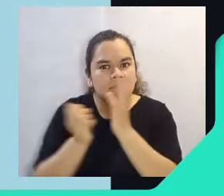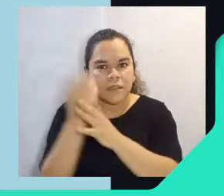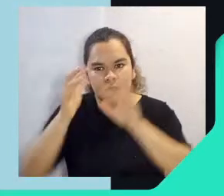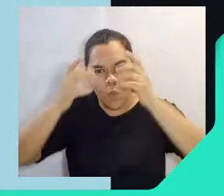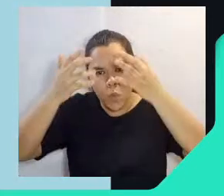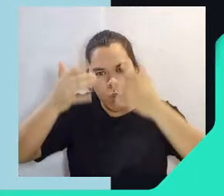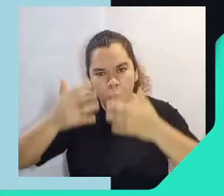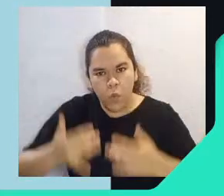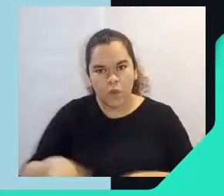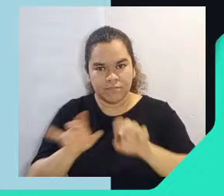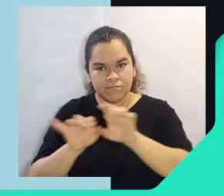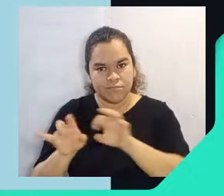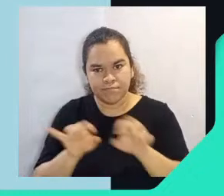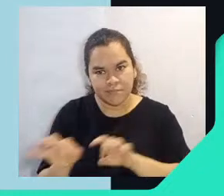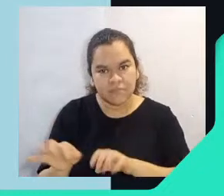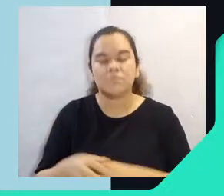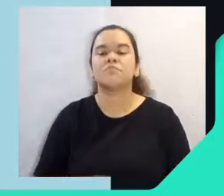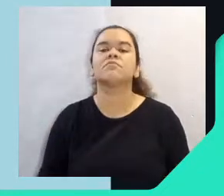Entonces,